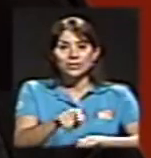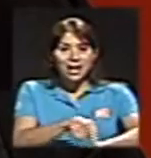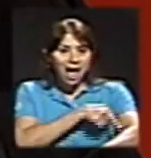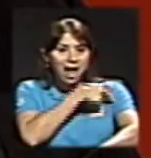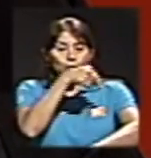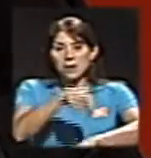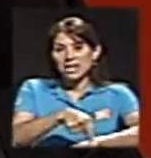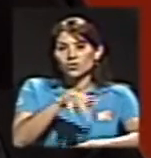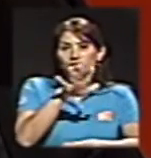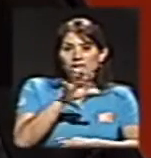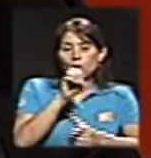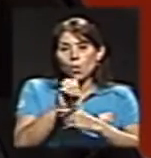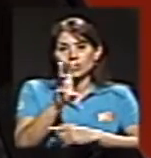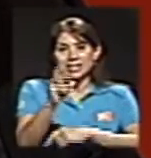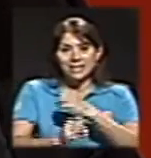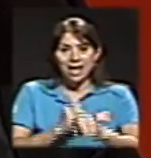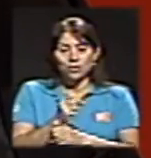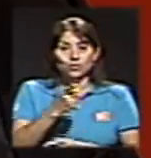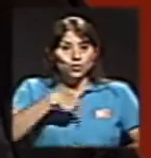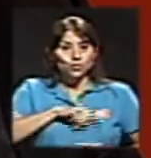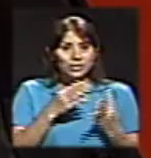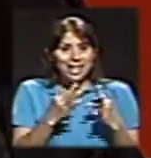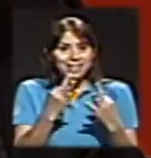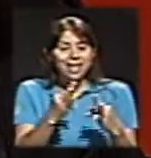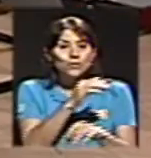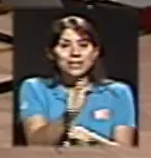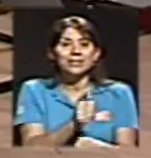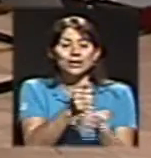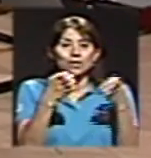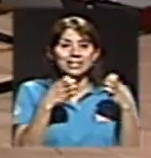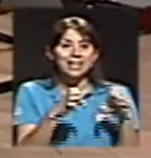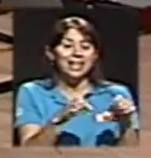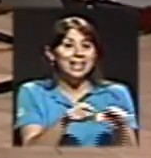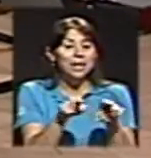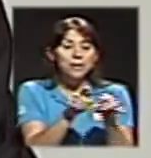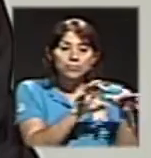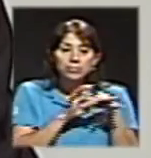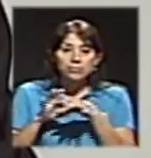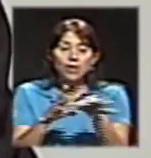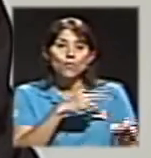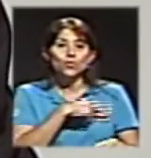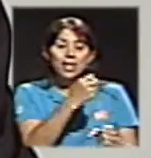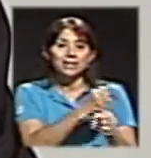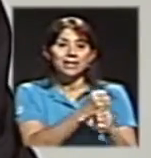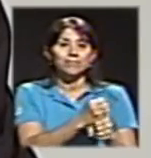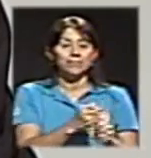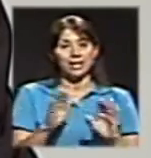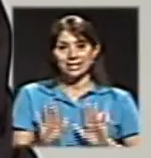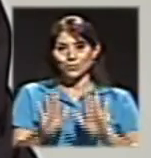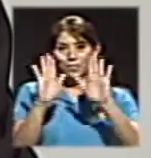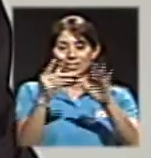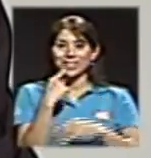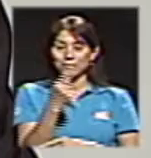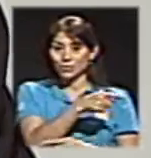vamos a ir tratando de establecer una estrategia y sobre todo aunando voluntades. Estupendo, le diremos a las amigas y amigos